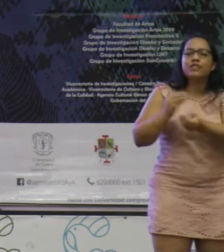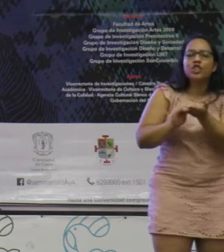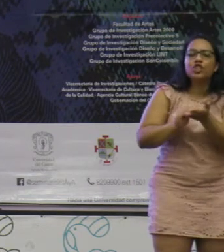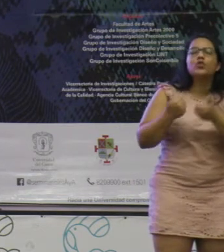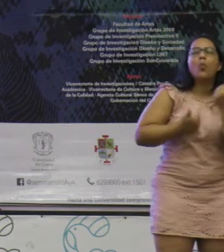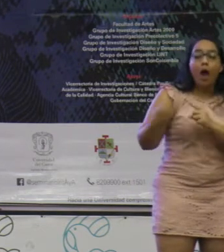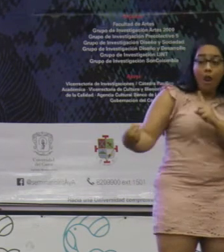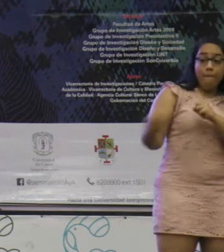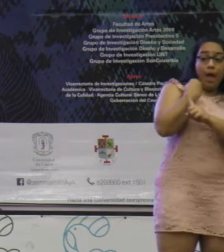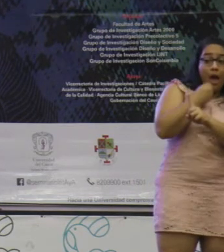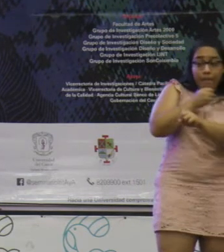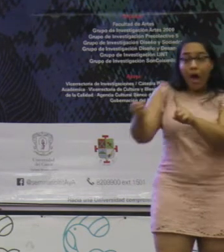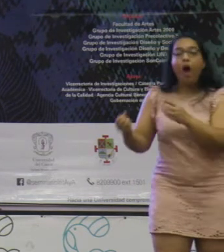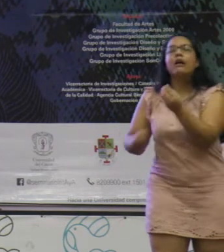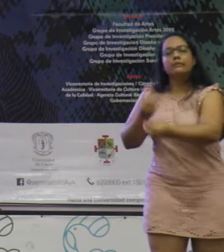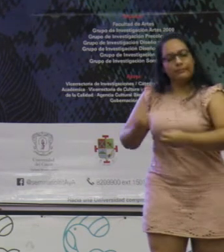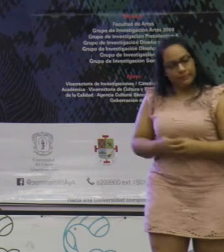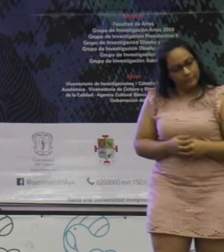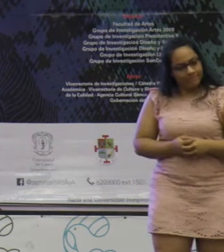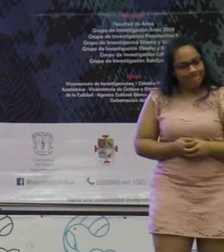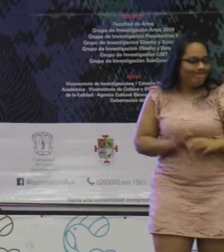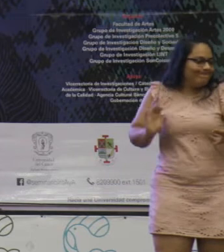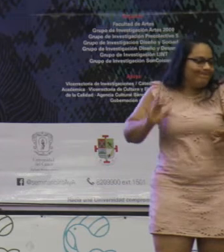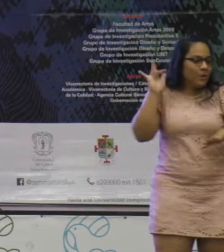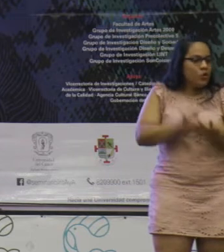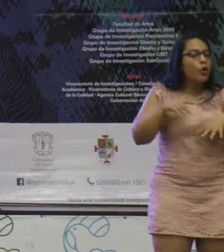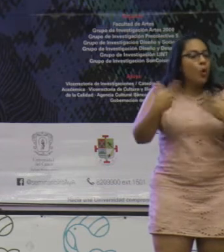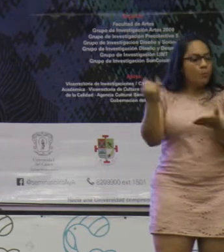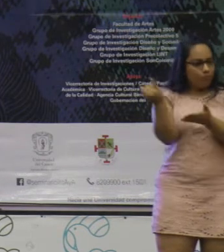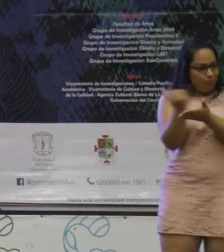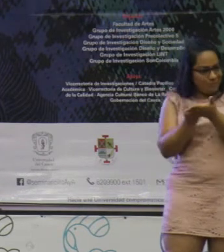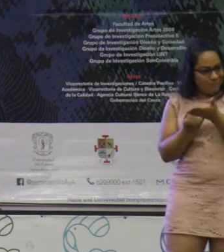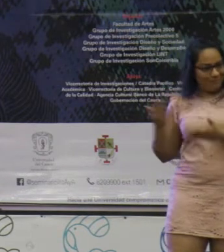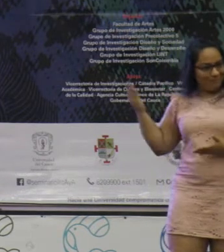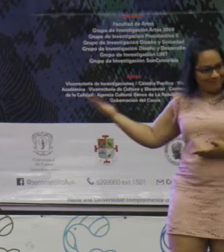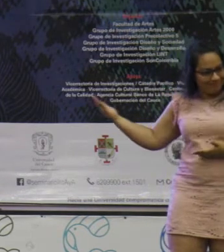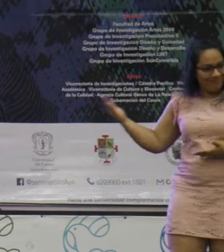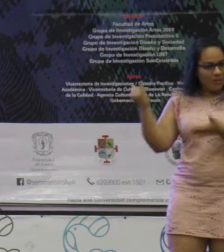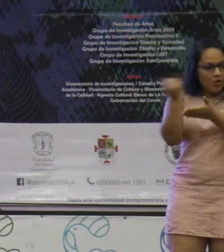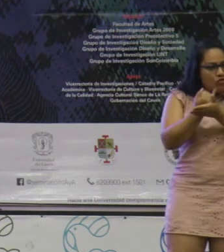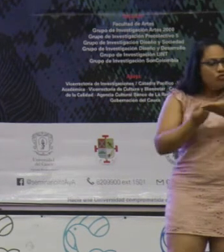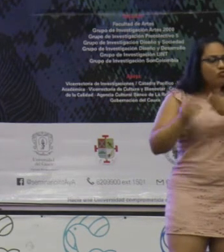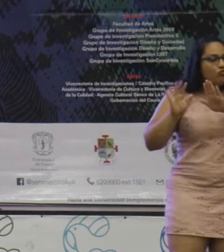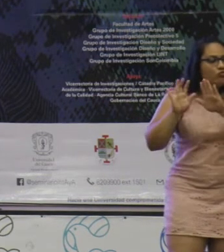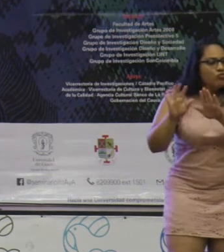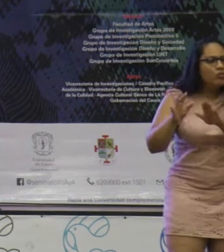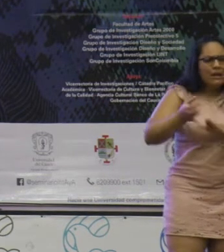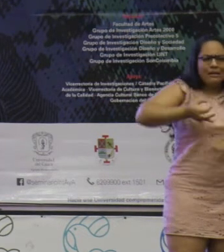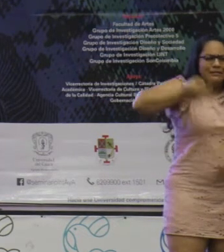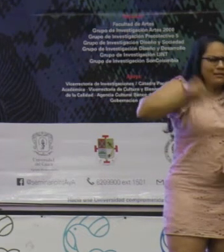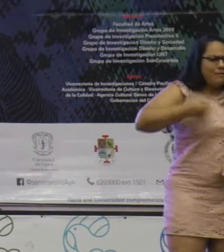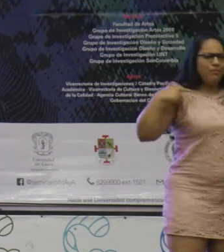¿Nos cascamos o qué hacemos? Y a veces toca, desde la ilustración, quiero aclarar mucho, estoy hablando desde ilustración todo el tiempo este